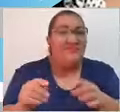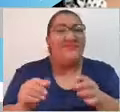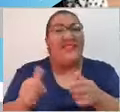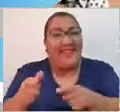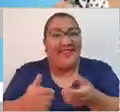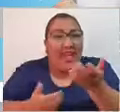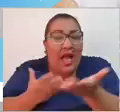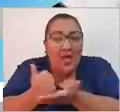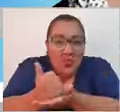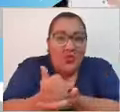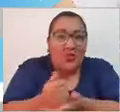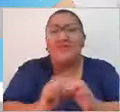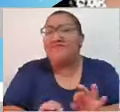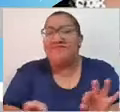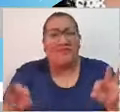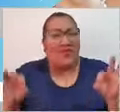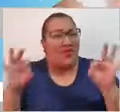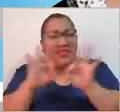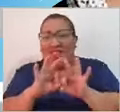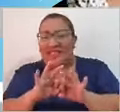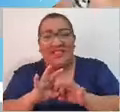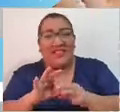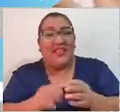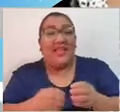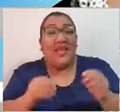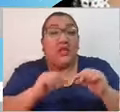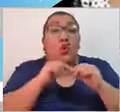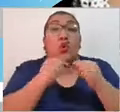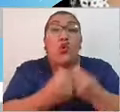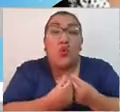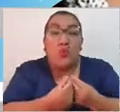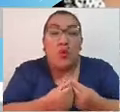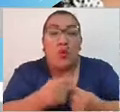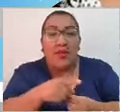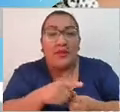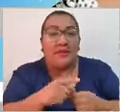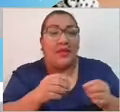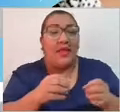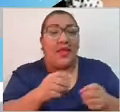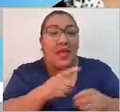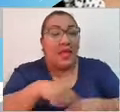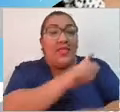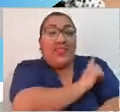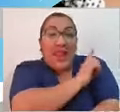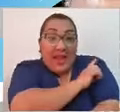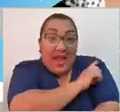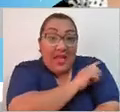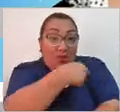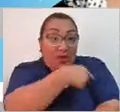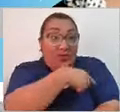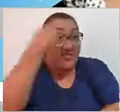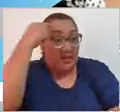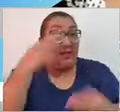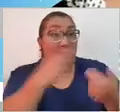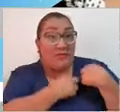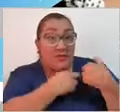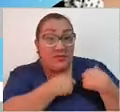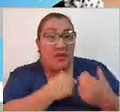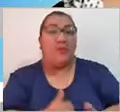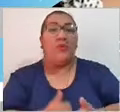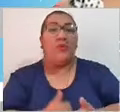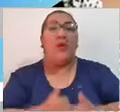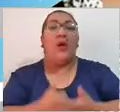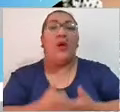eso decía que era muy importante la designación de estas instancias. Ellos realizan o ellas realizan